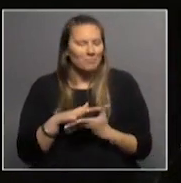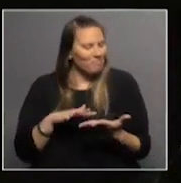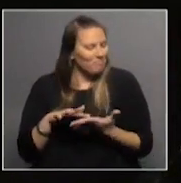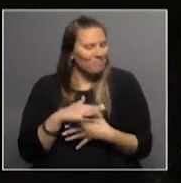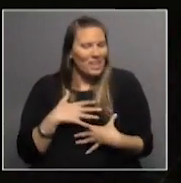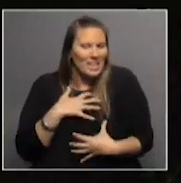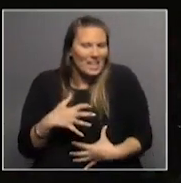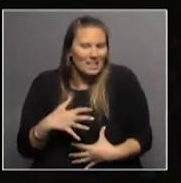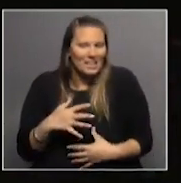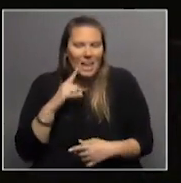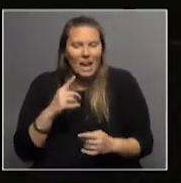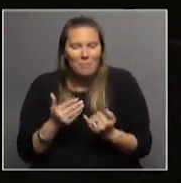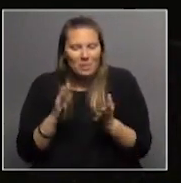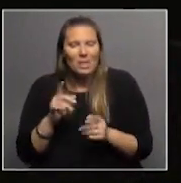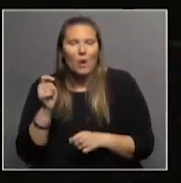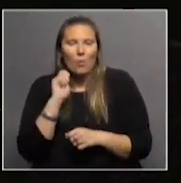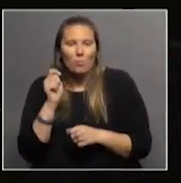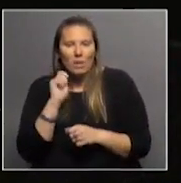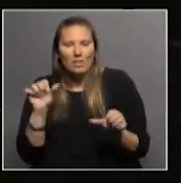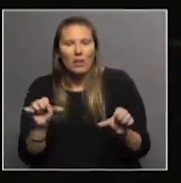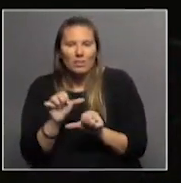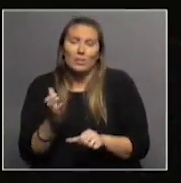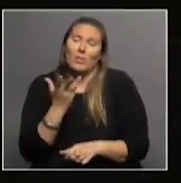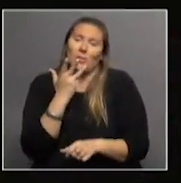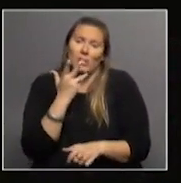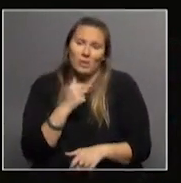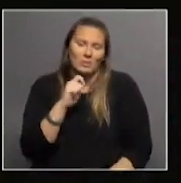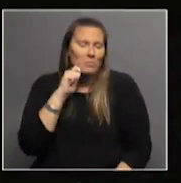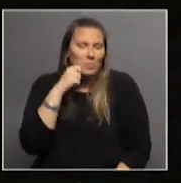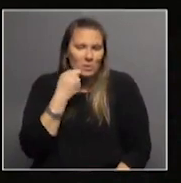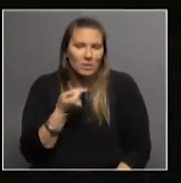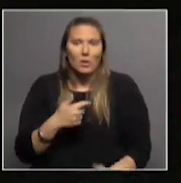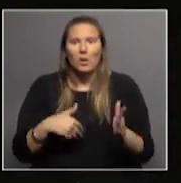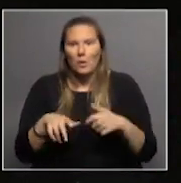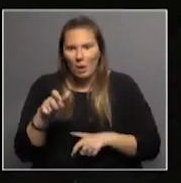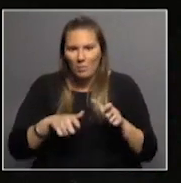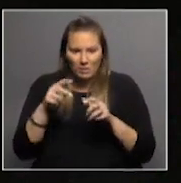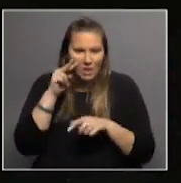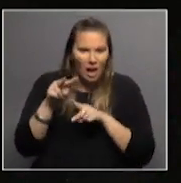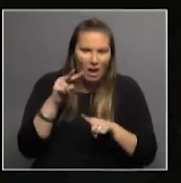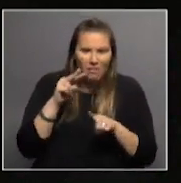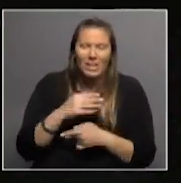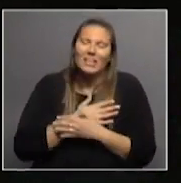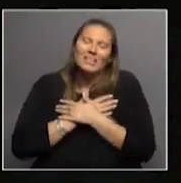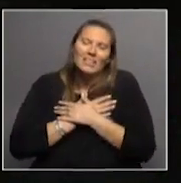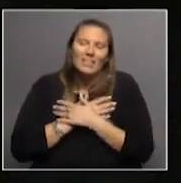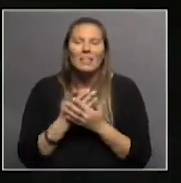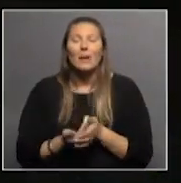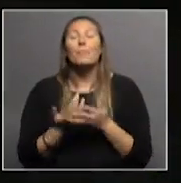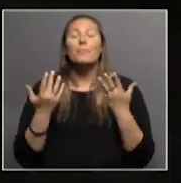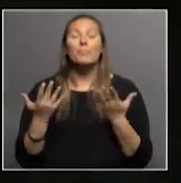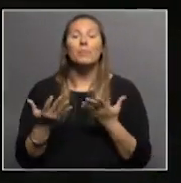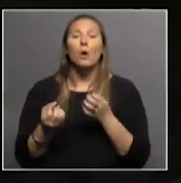recibir el cumple allí haciendo lo que aún no le gusta está re buena y con toda la gente que va a verte y que te quiere como como